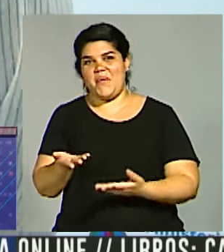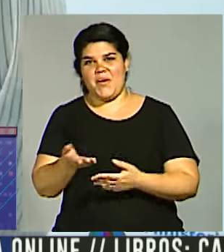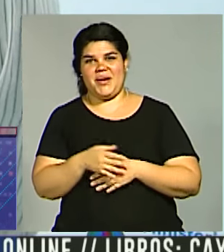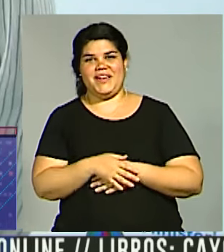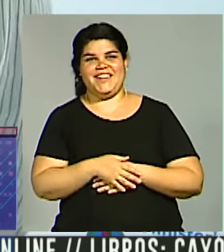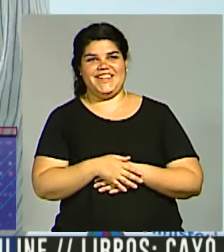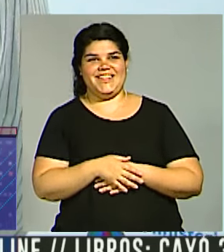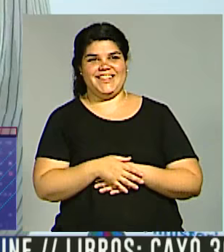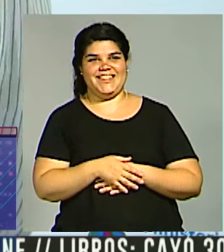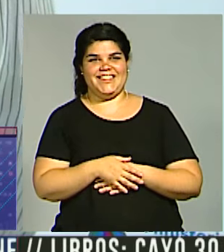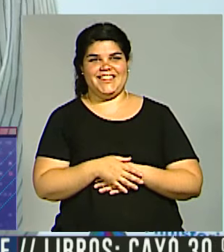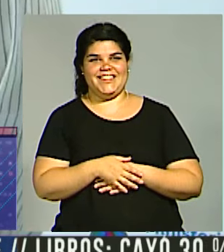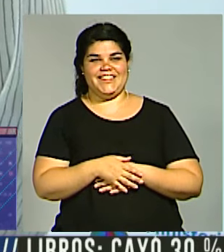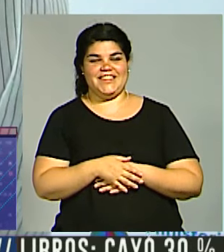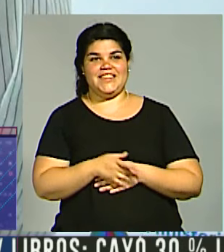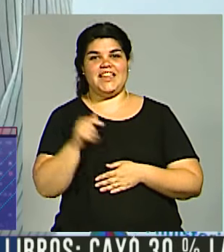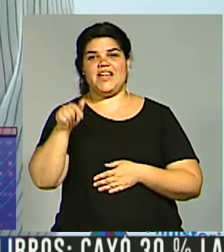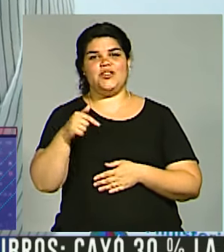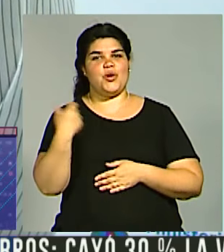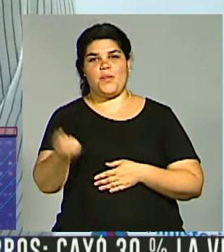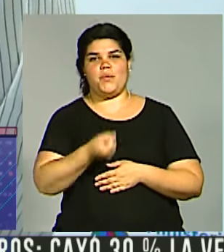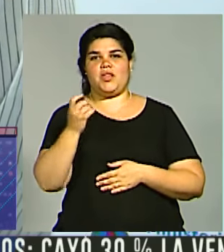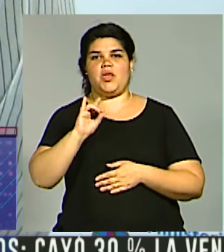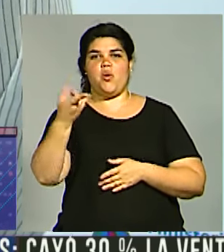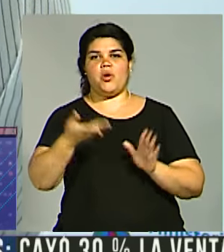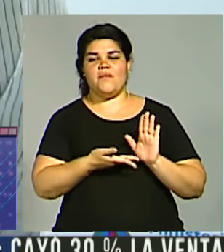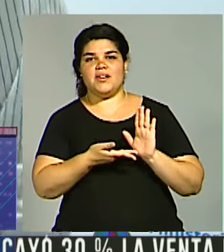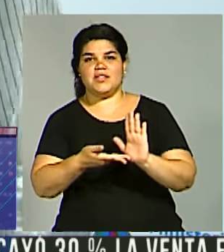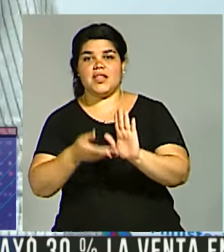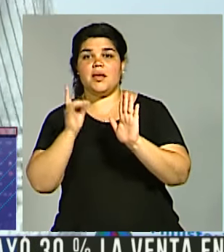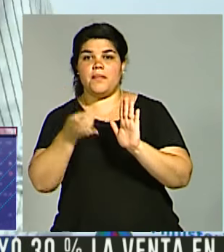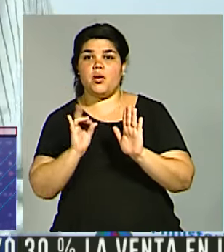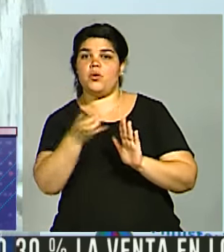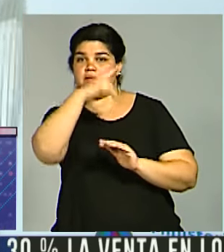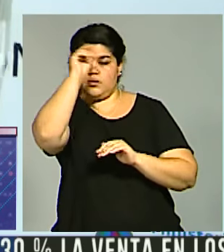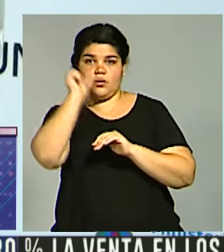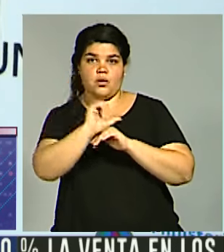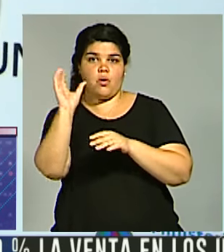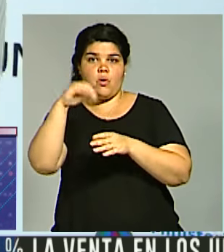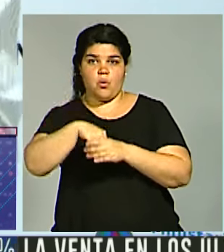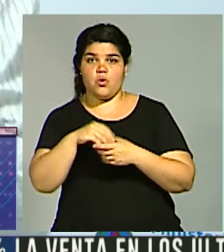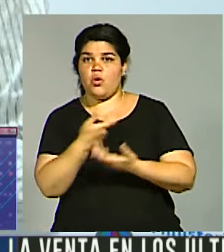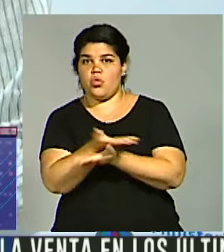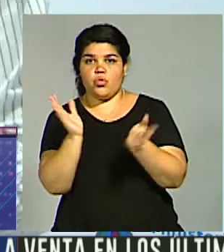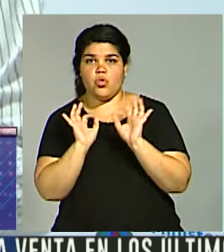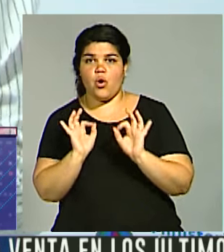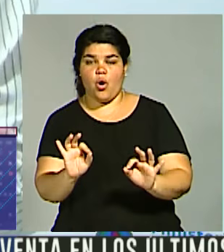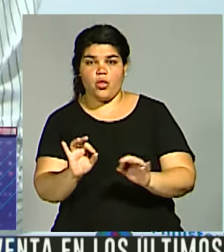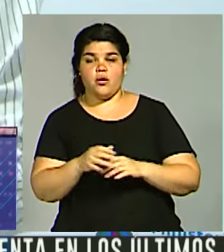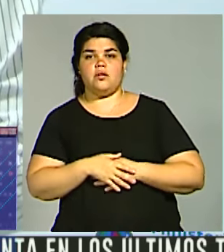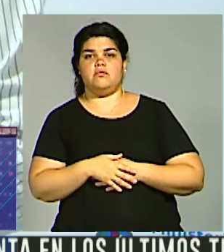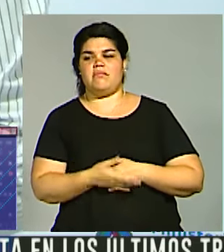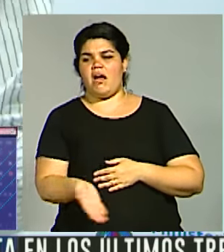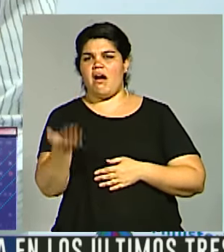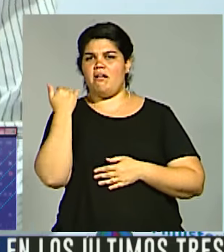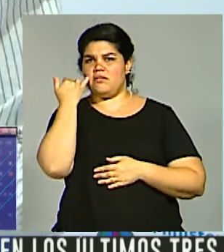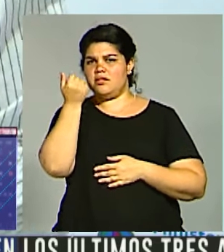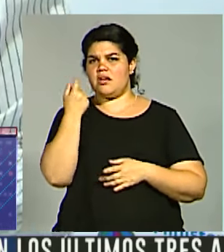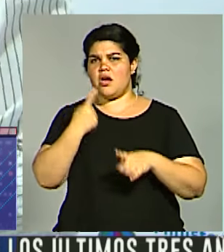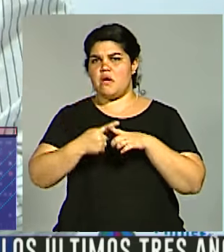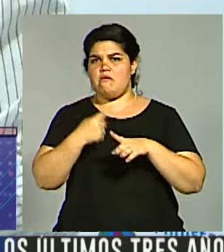es una vidriera para el deporte universitario y para la Universidad Nacional de Cuyo en su conjunto. Hoy lo decíamos un poco en la apertura,